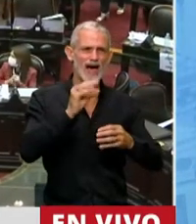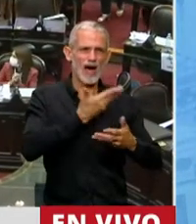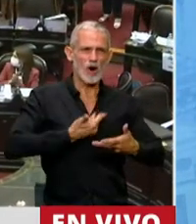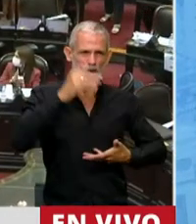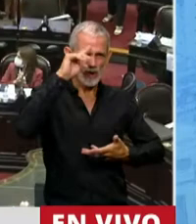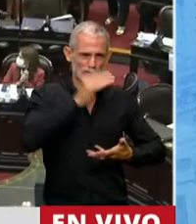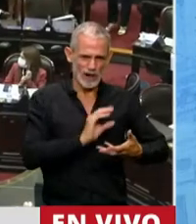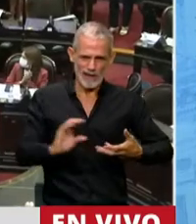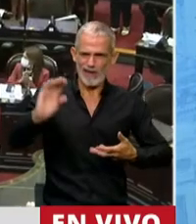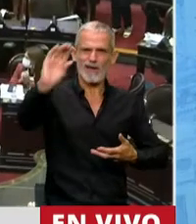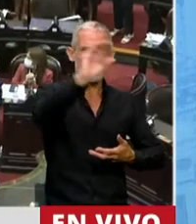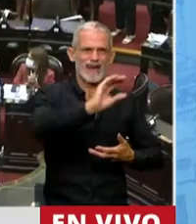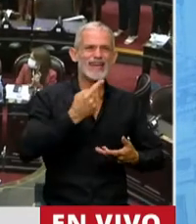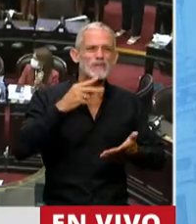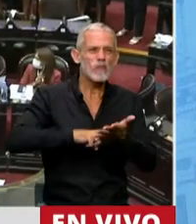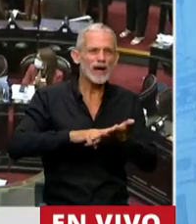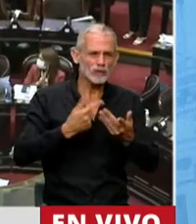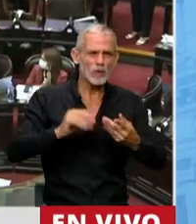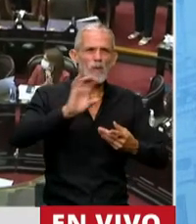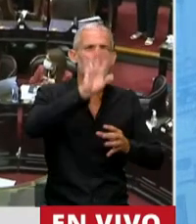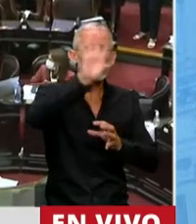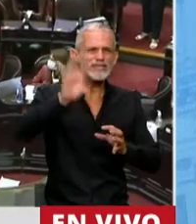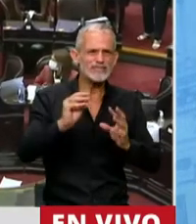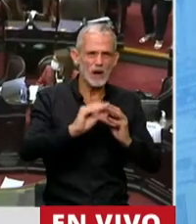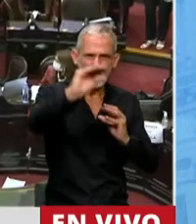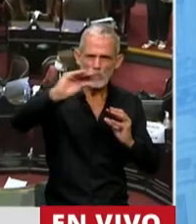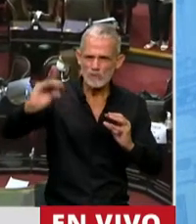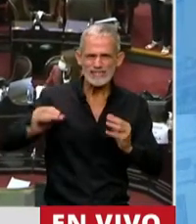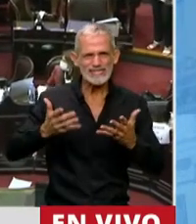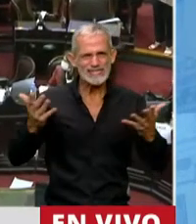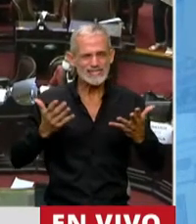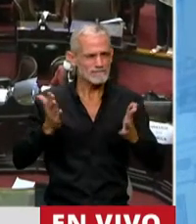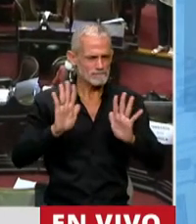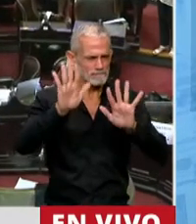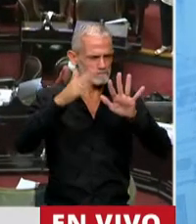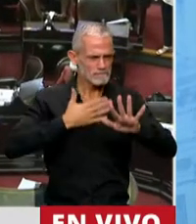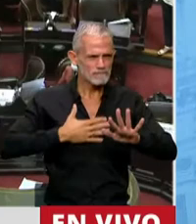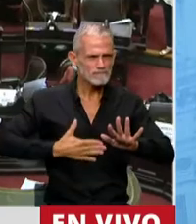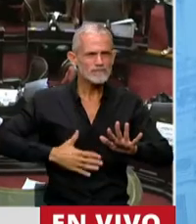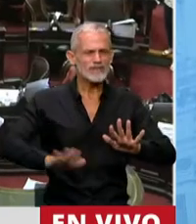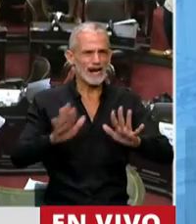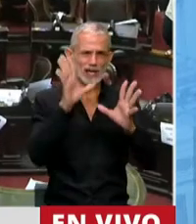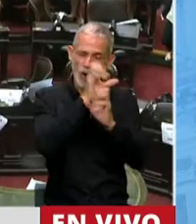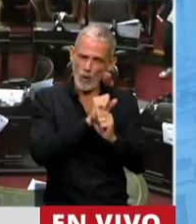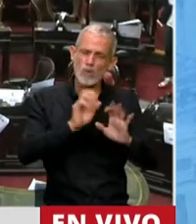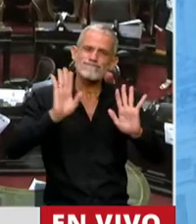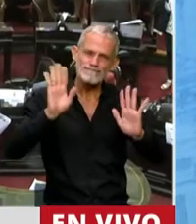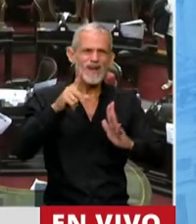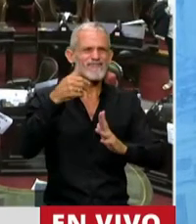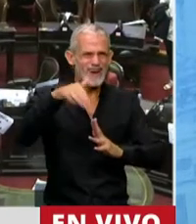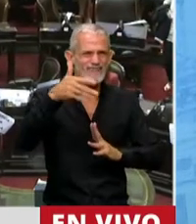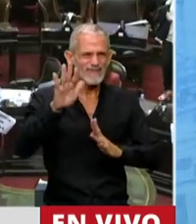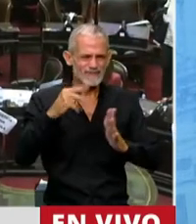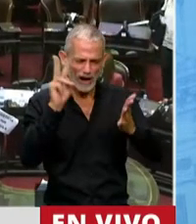no del impuesto. Bueno, yo quiero pedirles que se queden tranquilos, que digamos basta